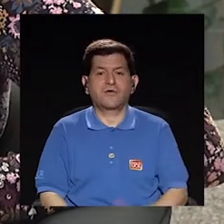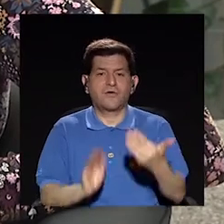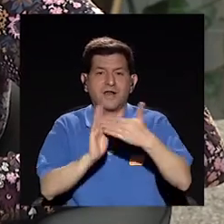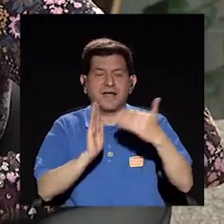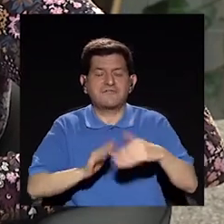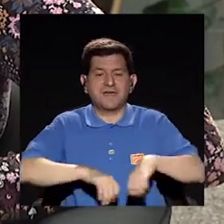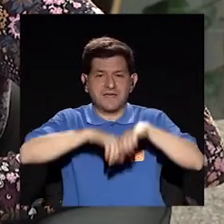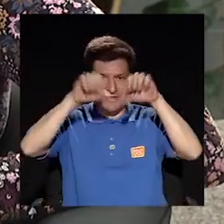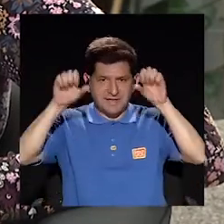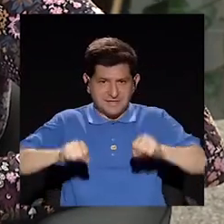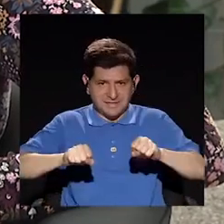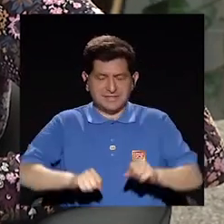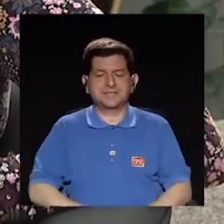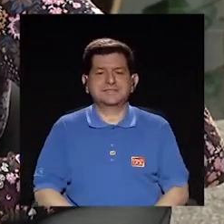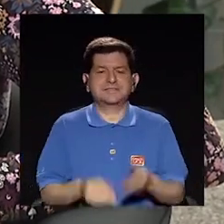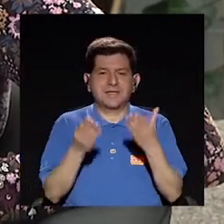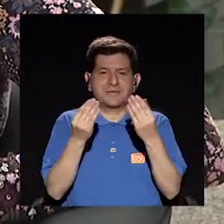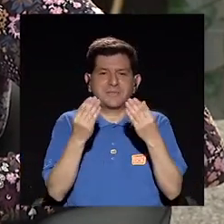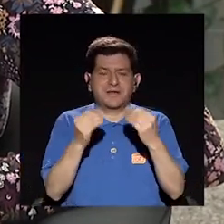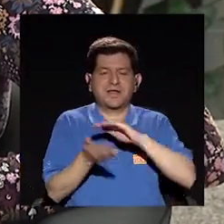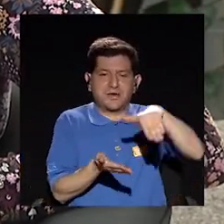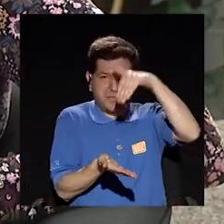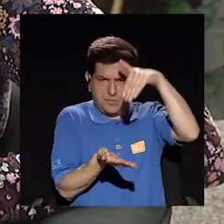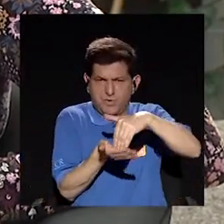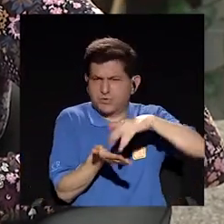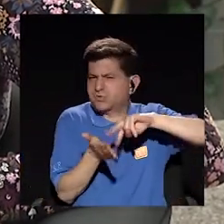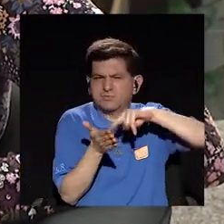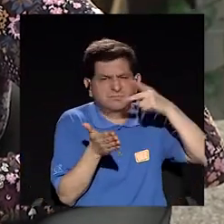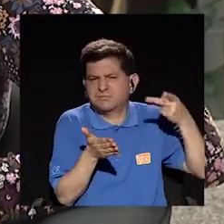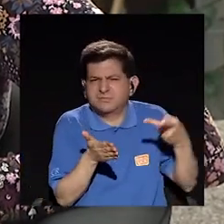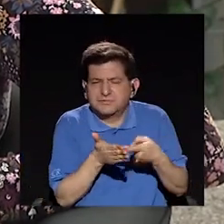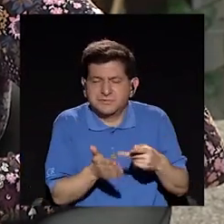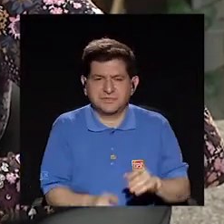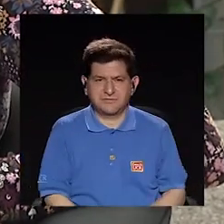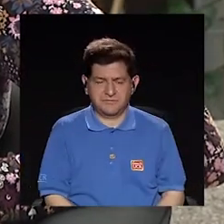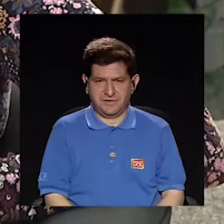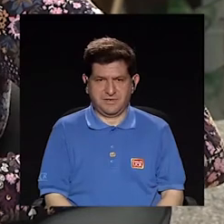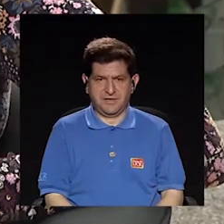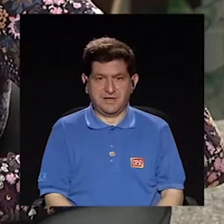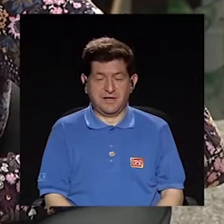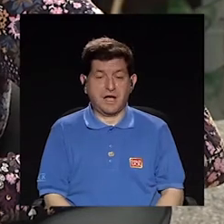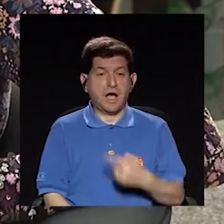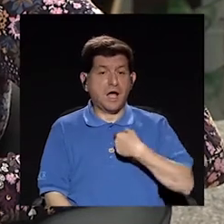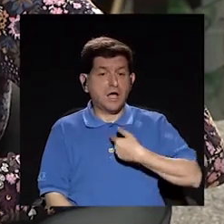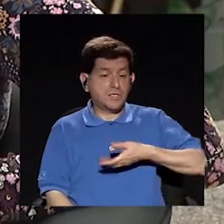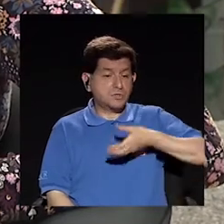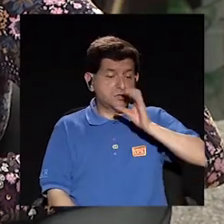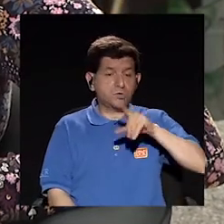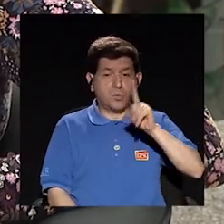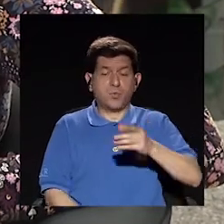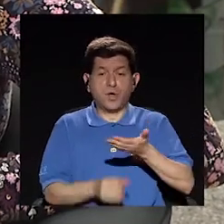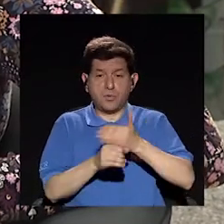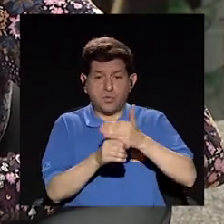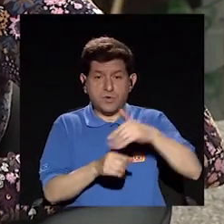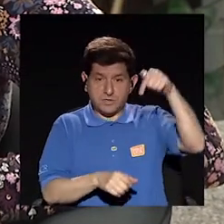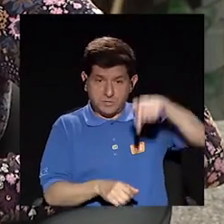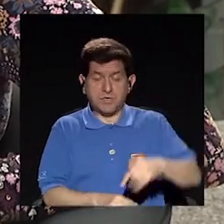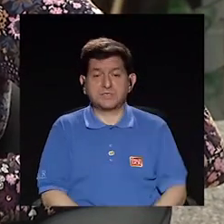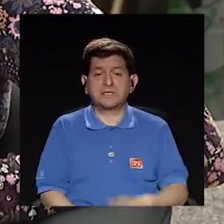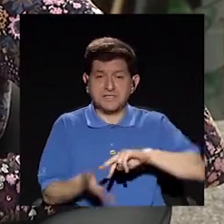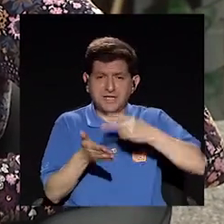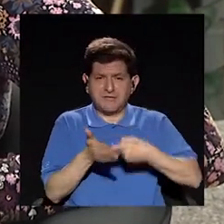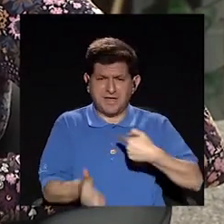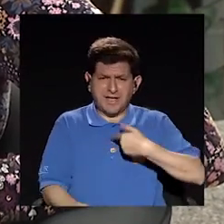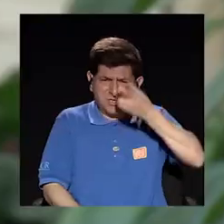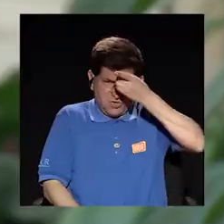central. Cuando decimos que es una sustancia depresora del sistema nervioso central, no queremos decir que si yo me tomo una cerveza al día de hoy me